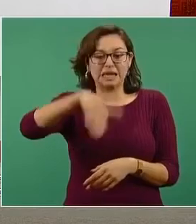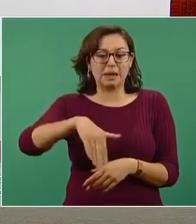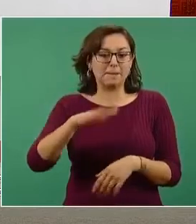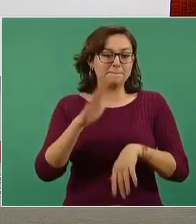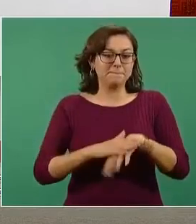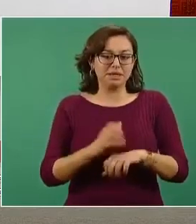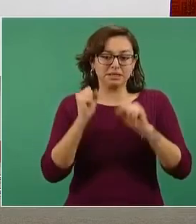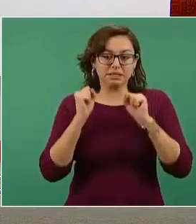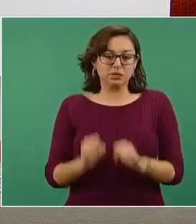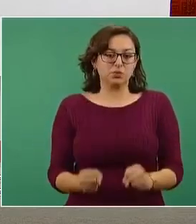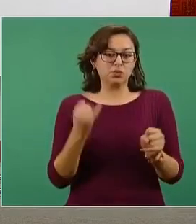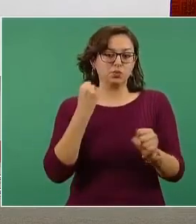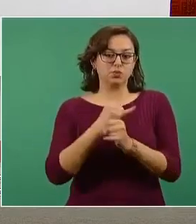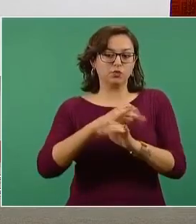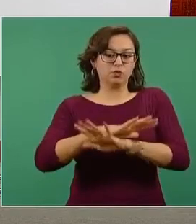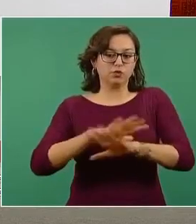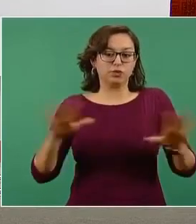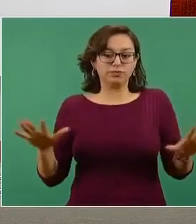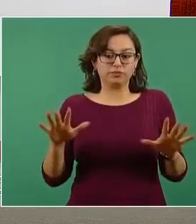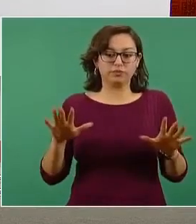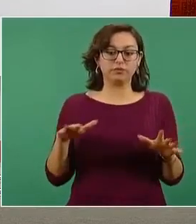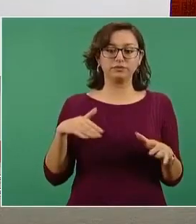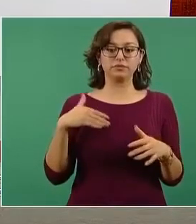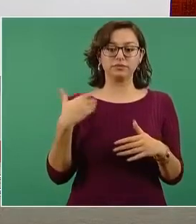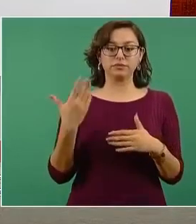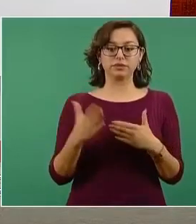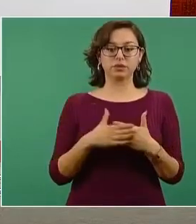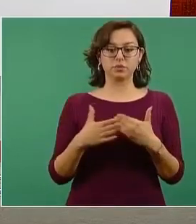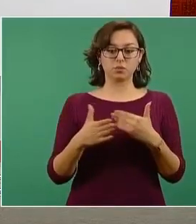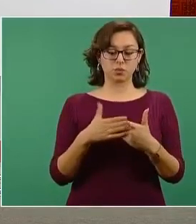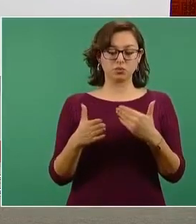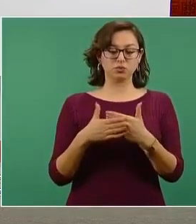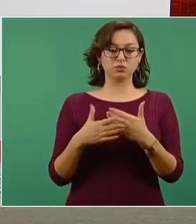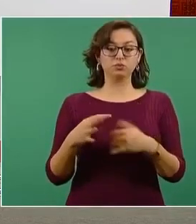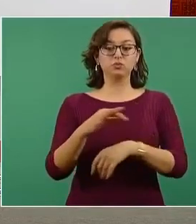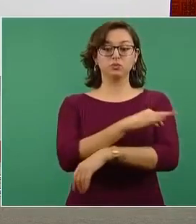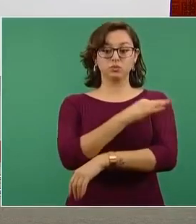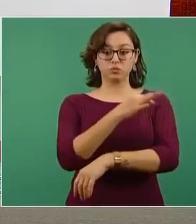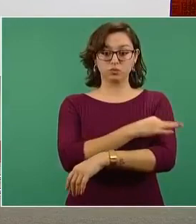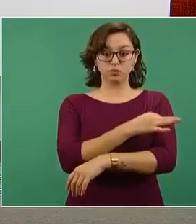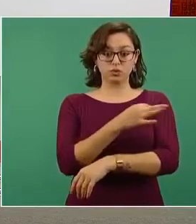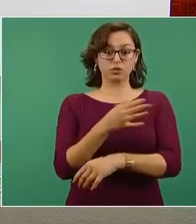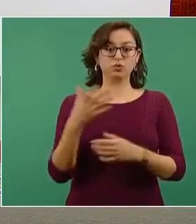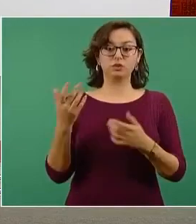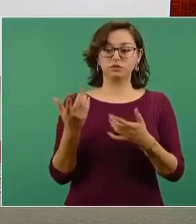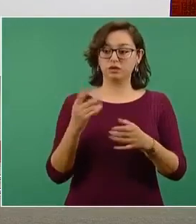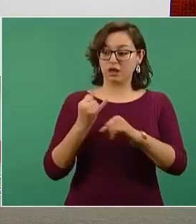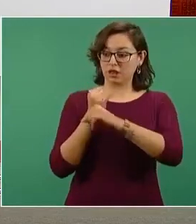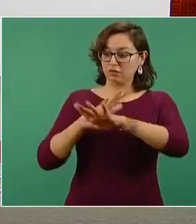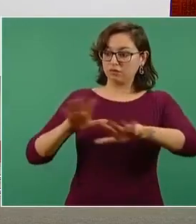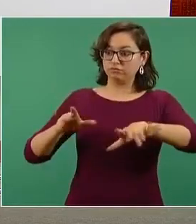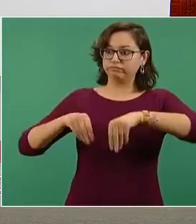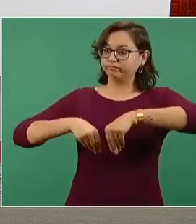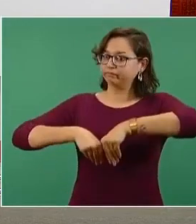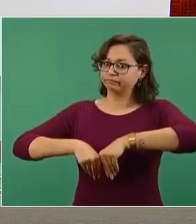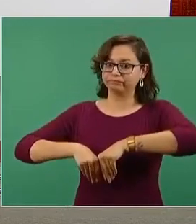solidez con la información presentada y si van a liberar los datos de vacunación para que se permita el análisis independiente de